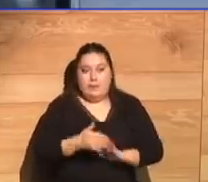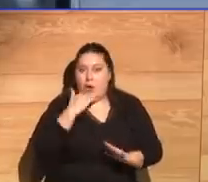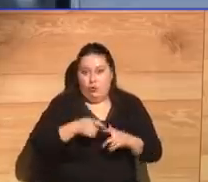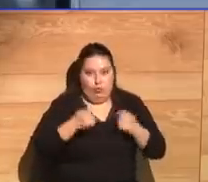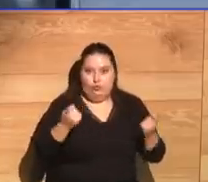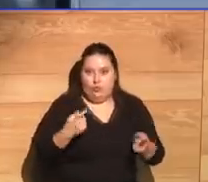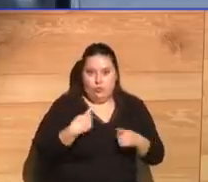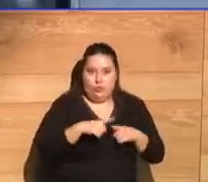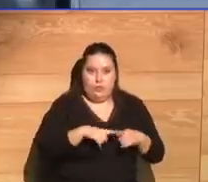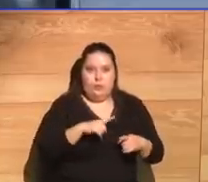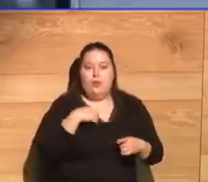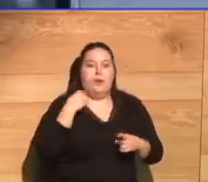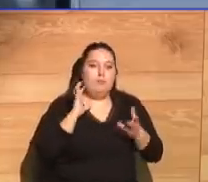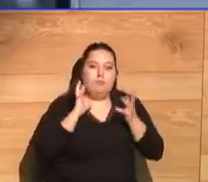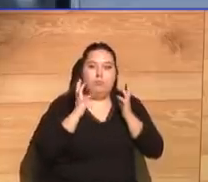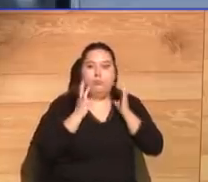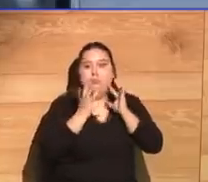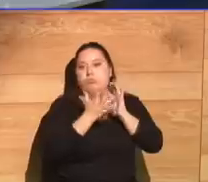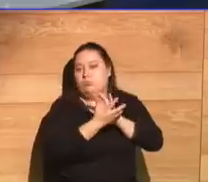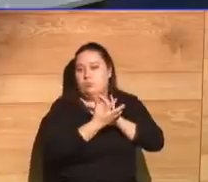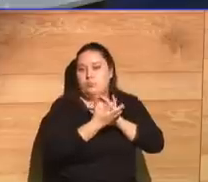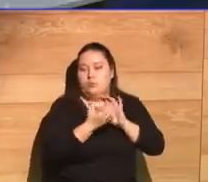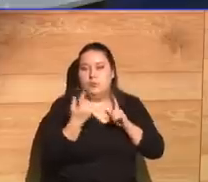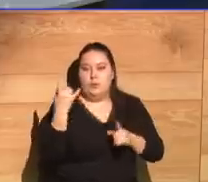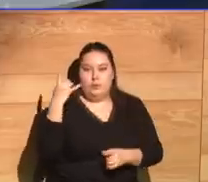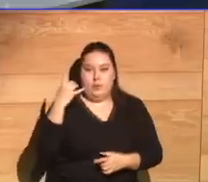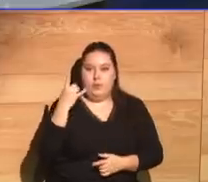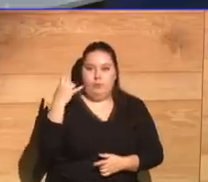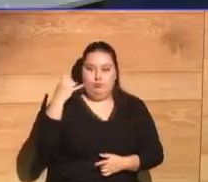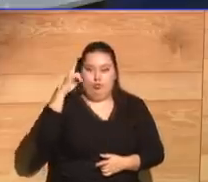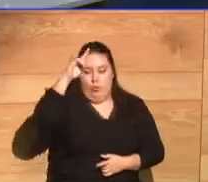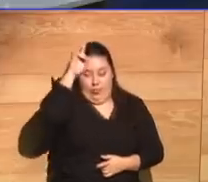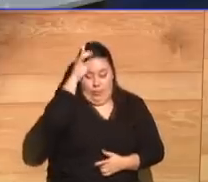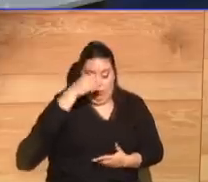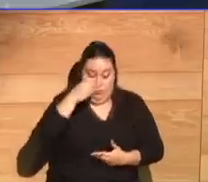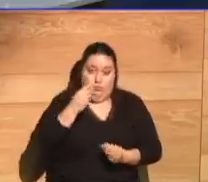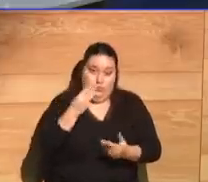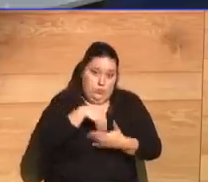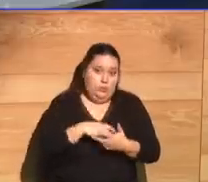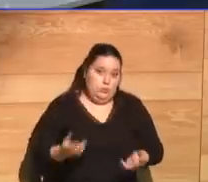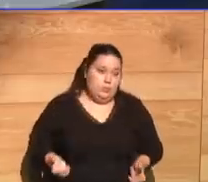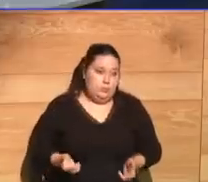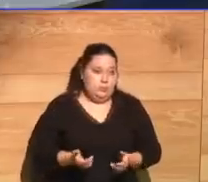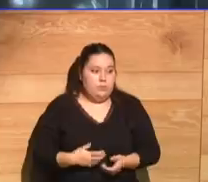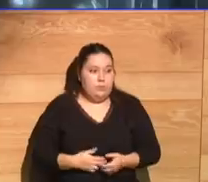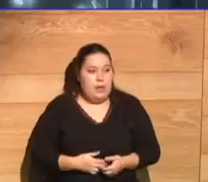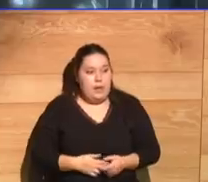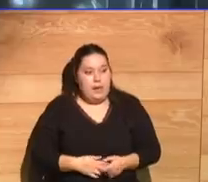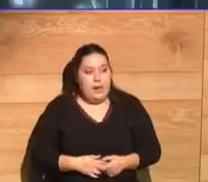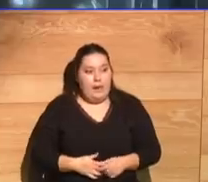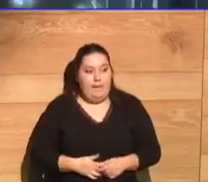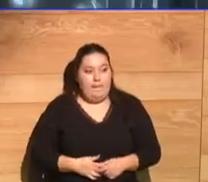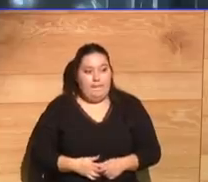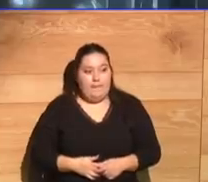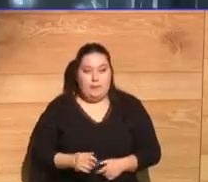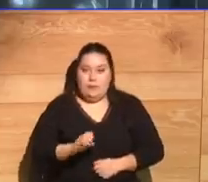Ahí se han roto tendones y músculos y por muchos demonios que tengas dentro. Y por cierto, y eso sin embargo, es lo que hace imposible que nadie